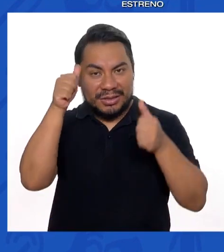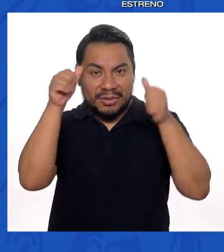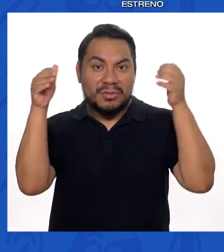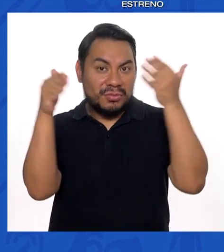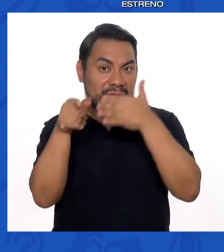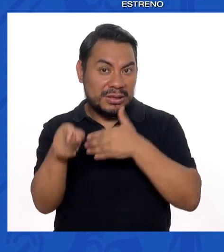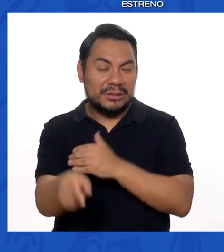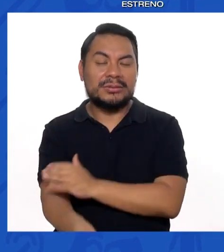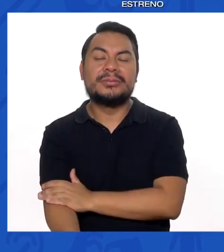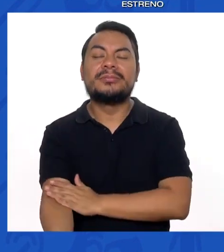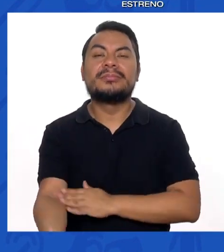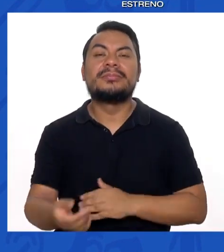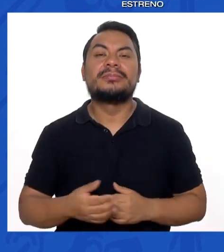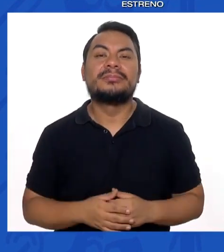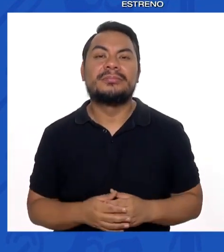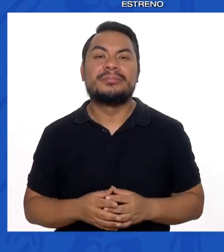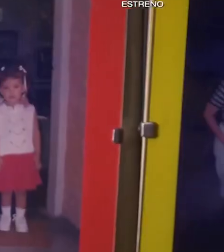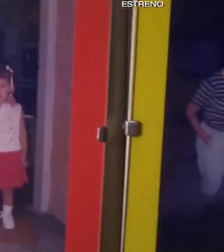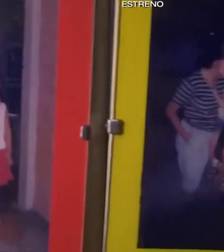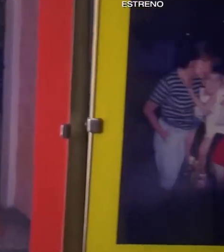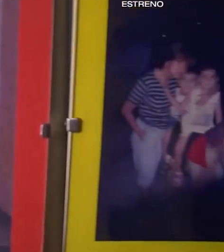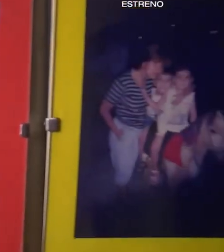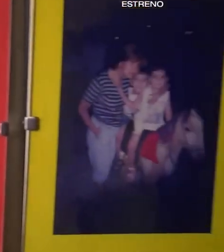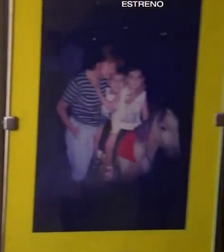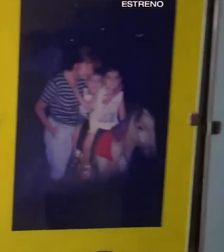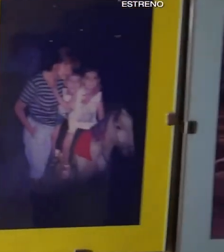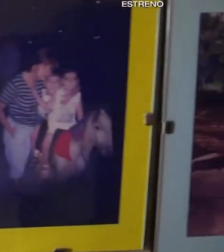nos había dicho de que era autista.